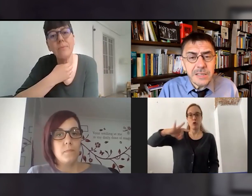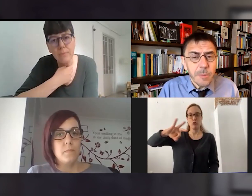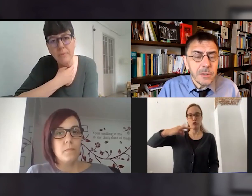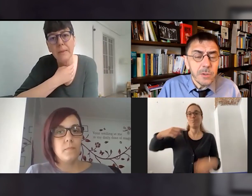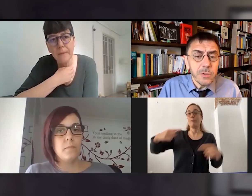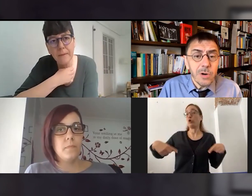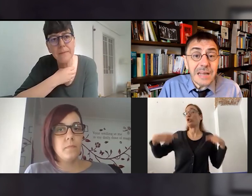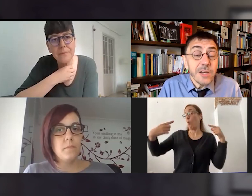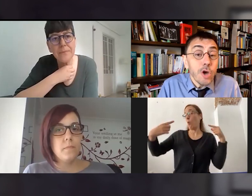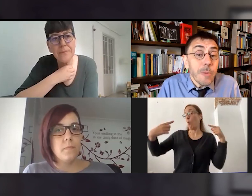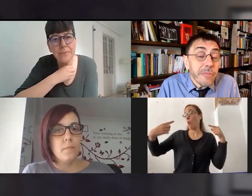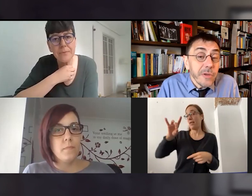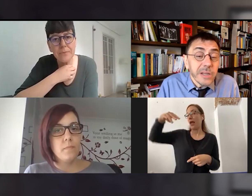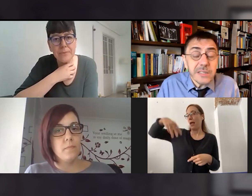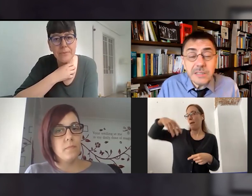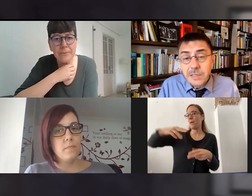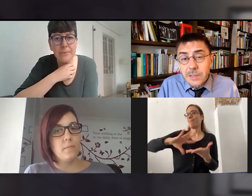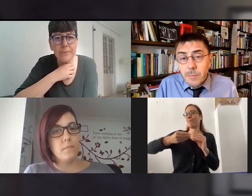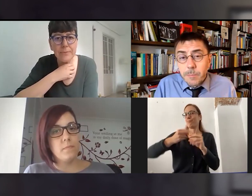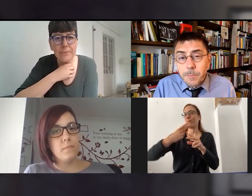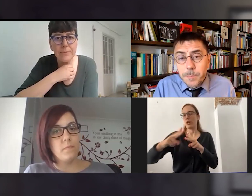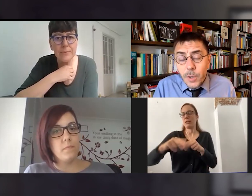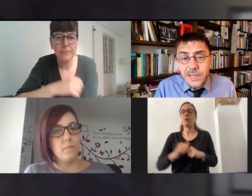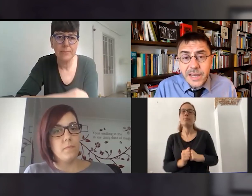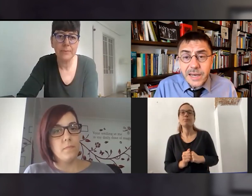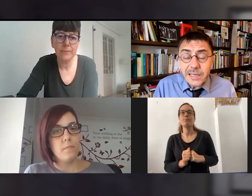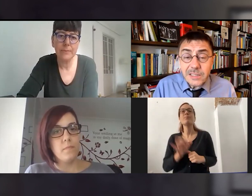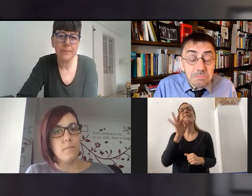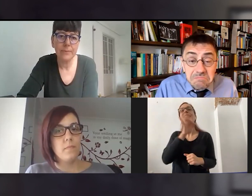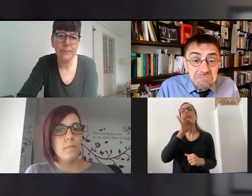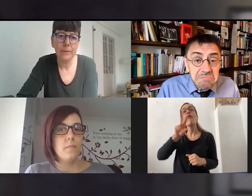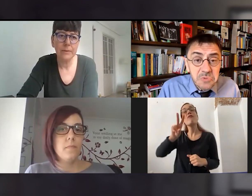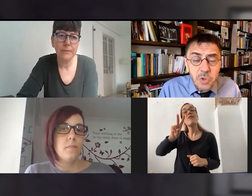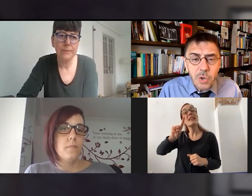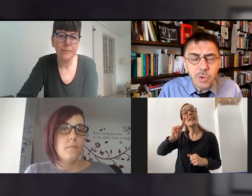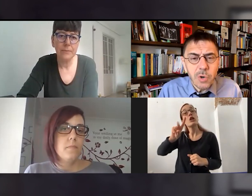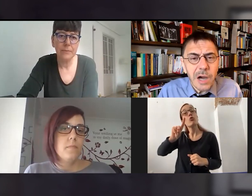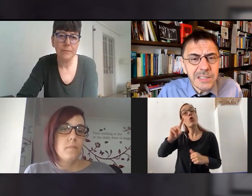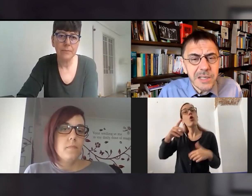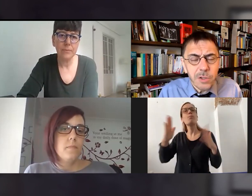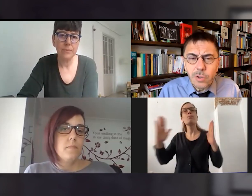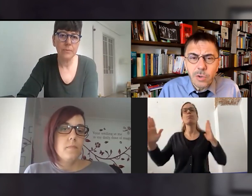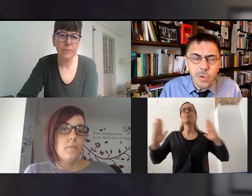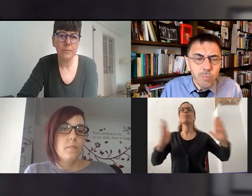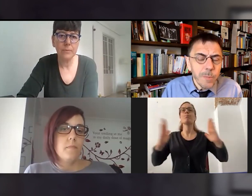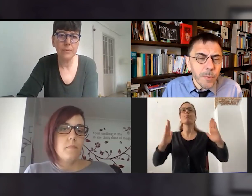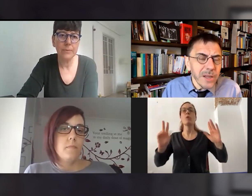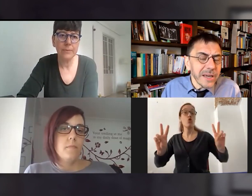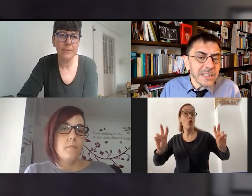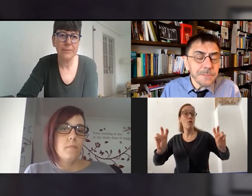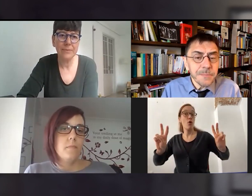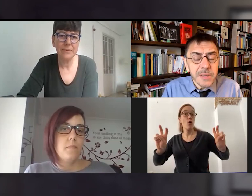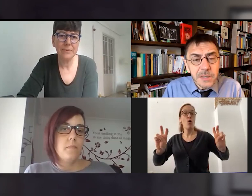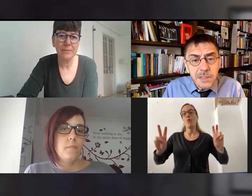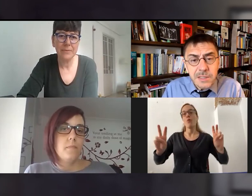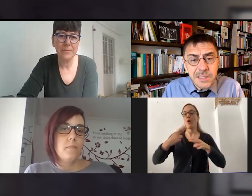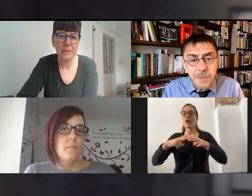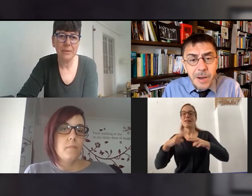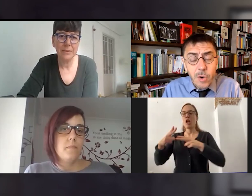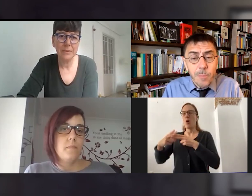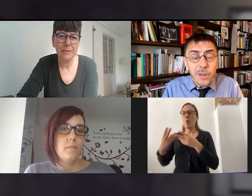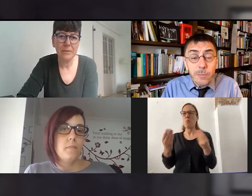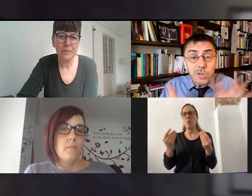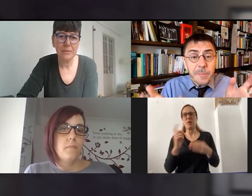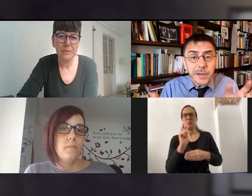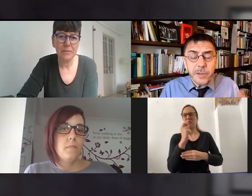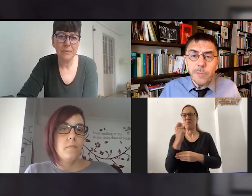horizonte del siglo XXI las innovaciones políticas no han sido muy prolijas. Y sin